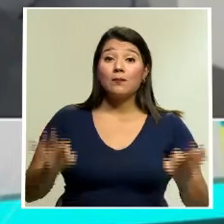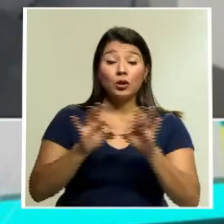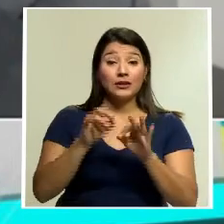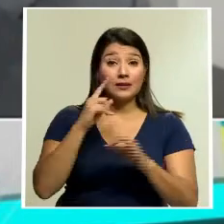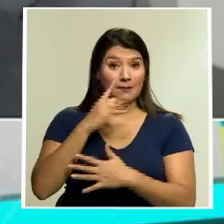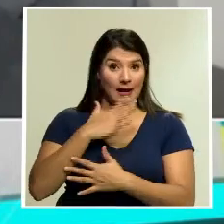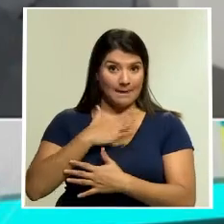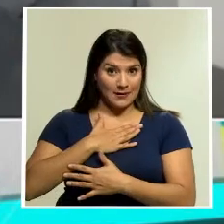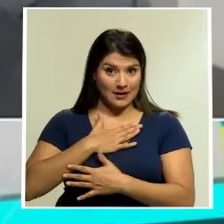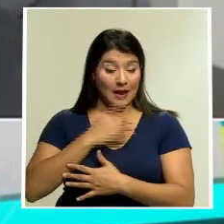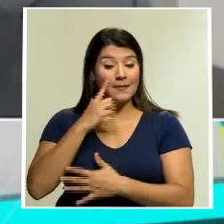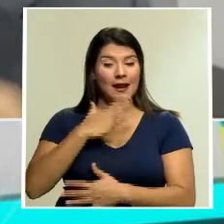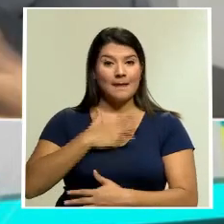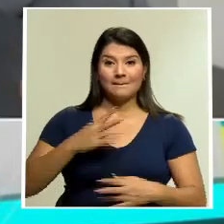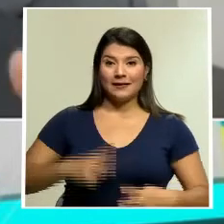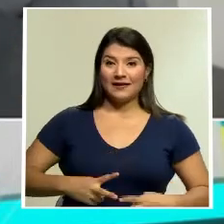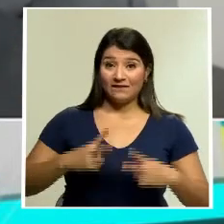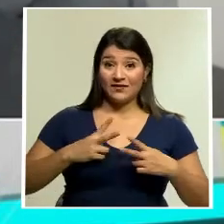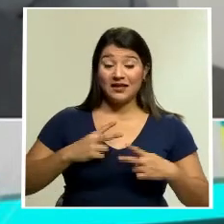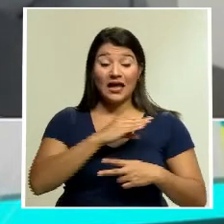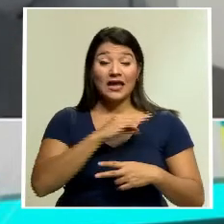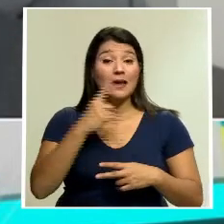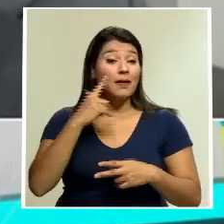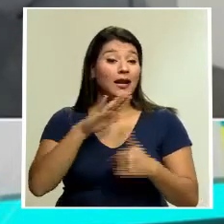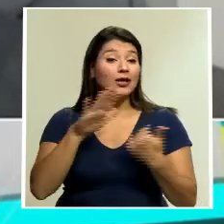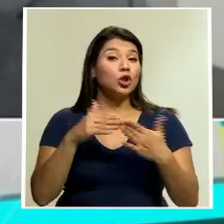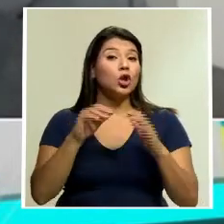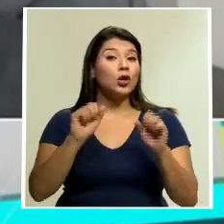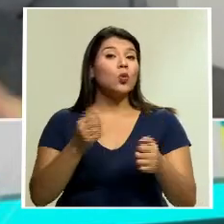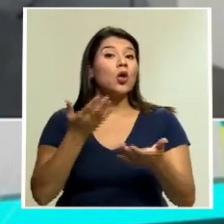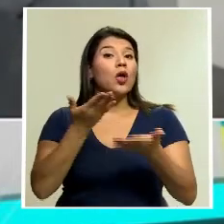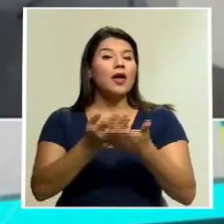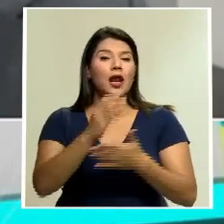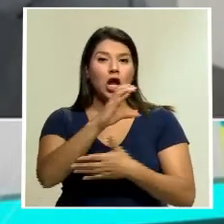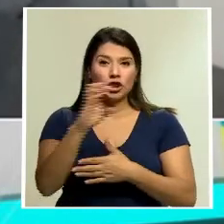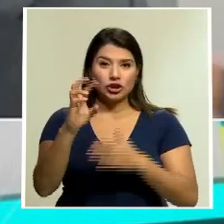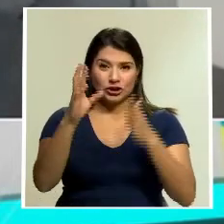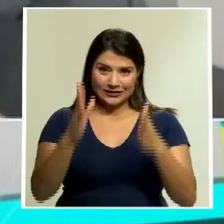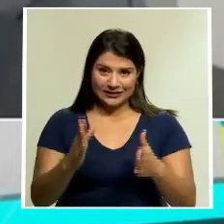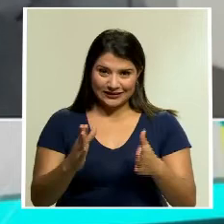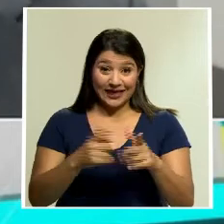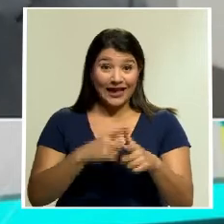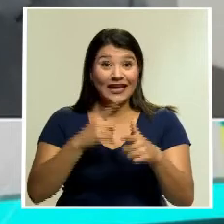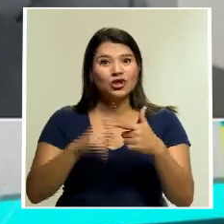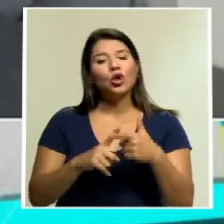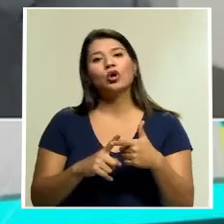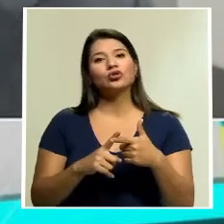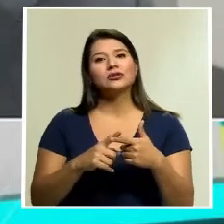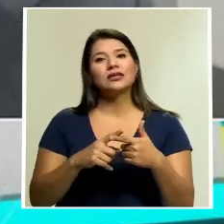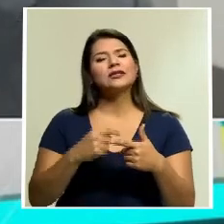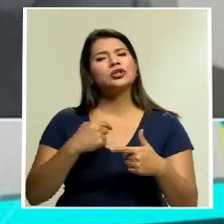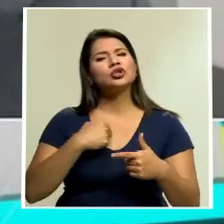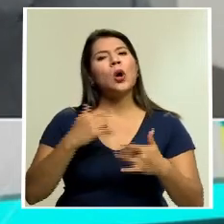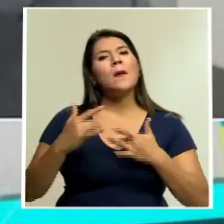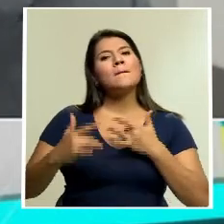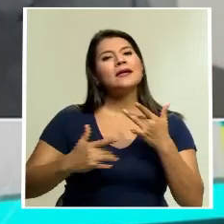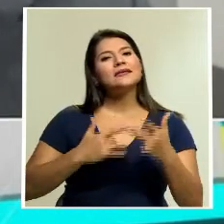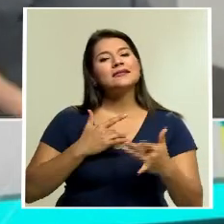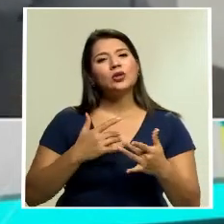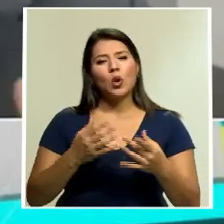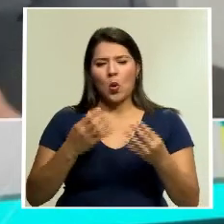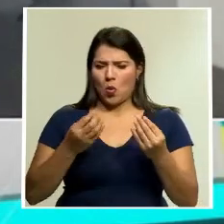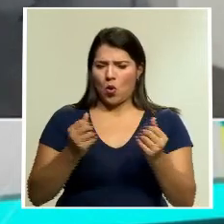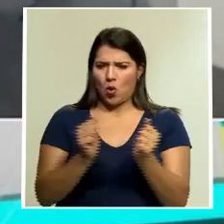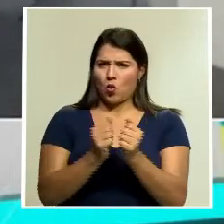mí, para mi vida y para lo que puedo ofrecerle a los costarricenses. Así que le contesto diciéndole que me siento